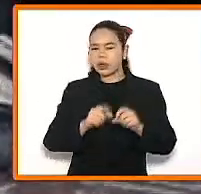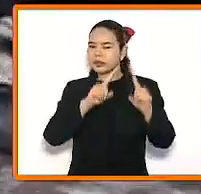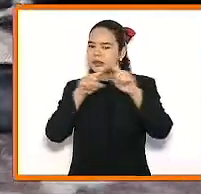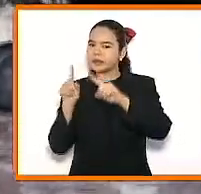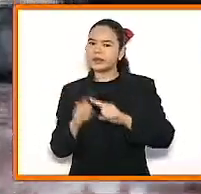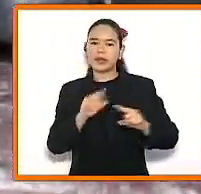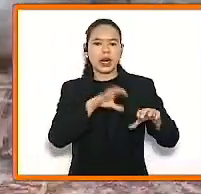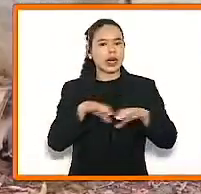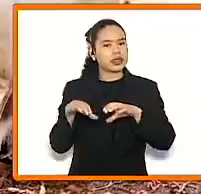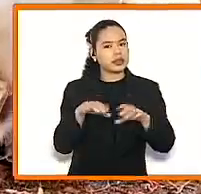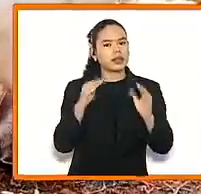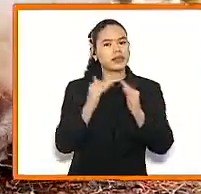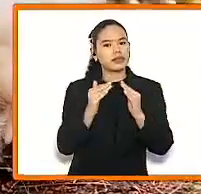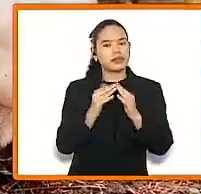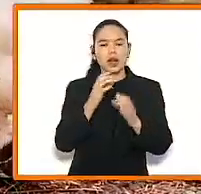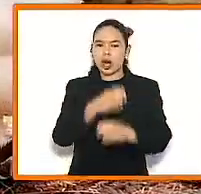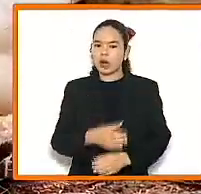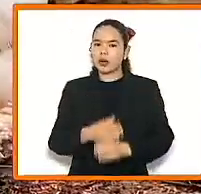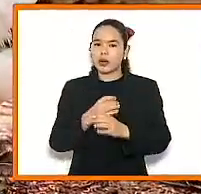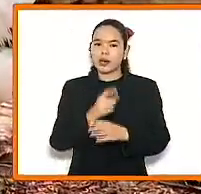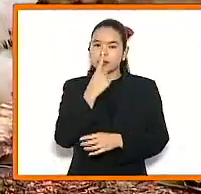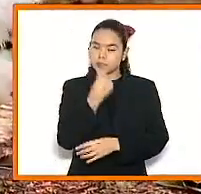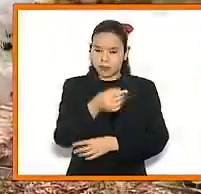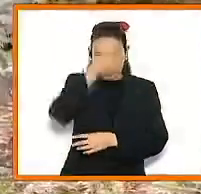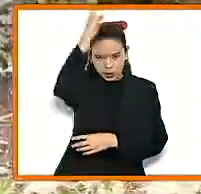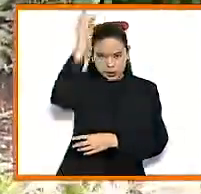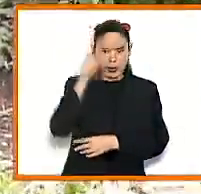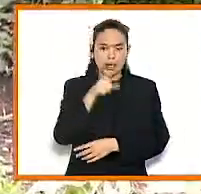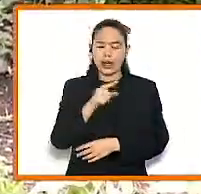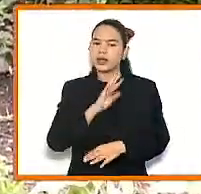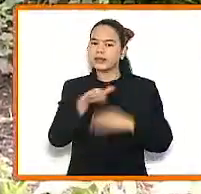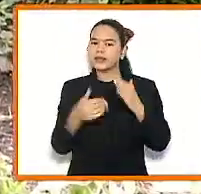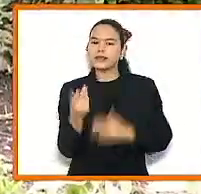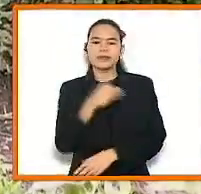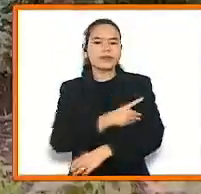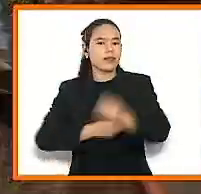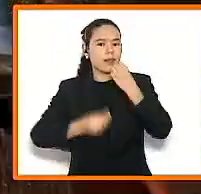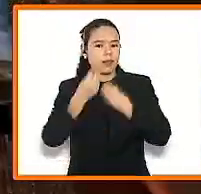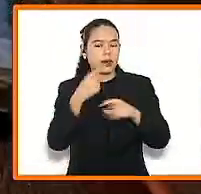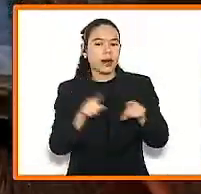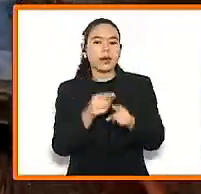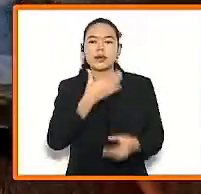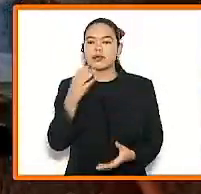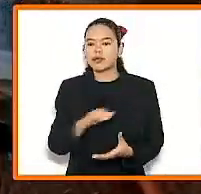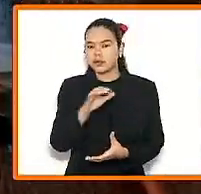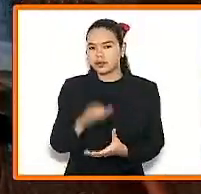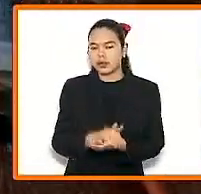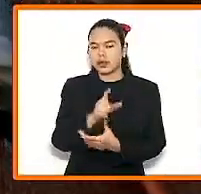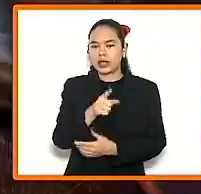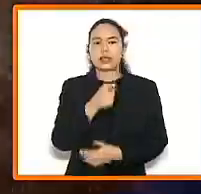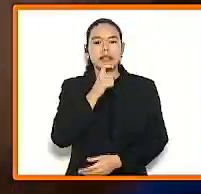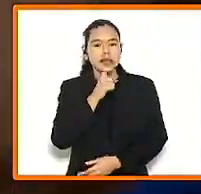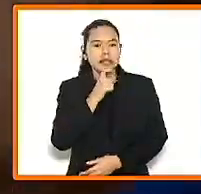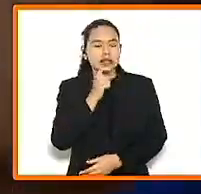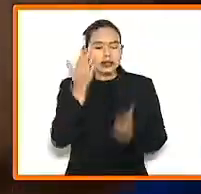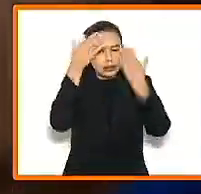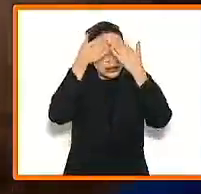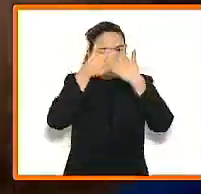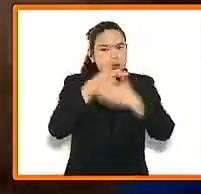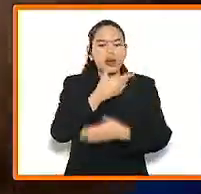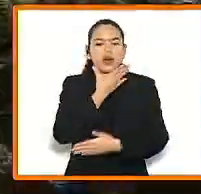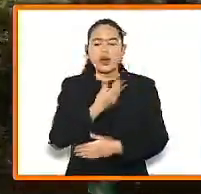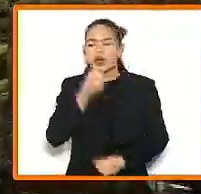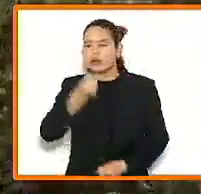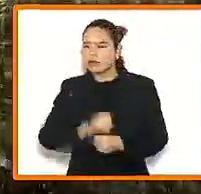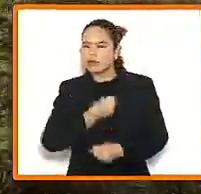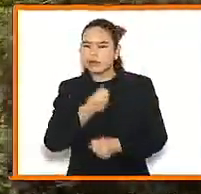actividades domésticas. El cuidado de gallinas le proporciona el sustento diario de ella y su esposo, quien con limitaciones visuales se dedica a